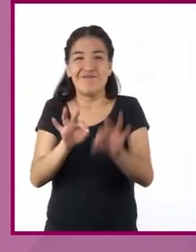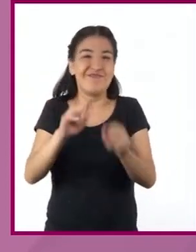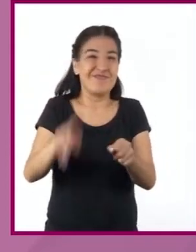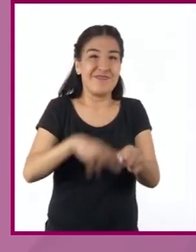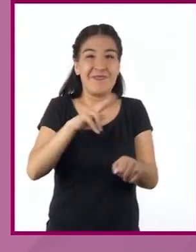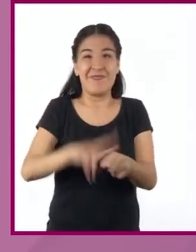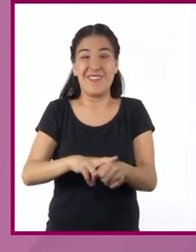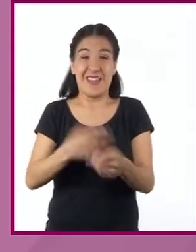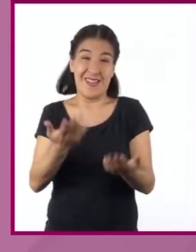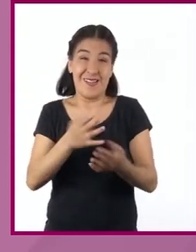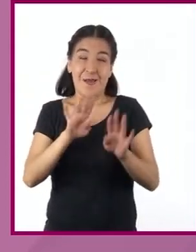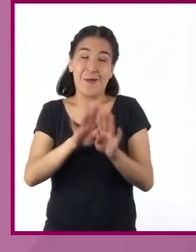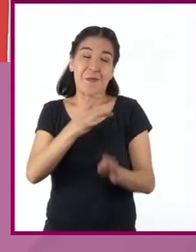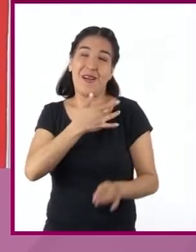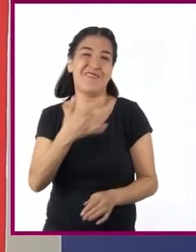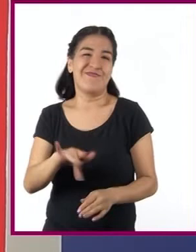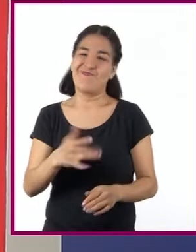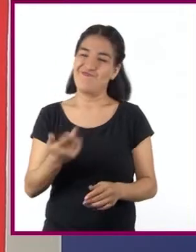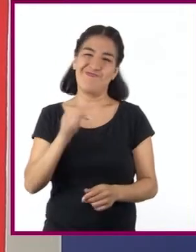no muy romántico.